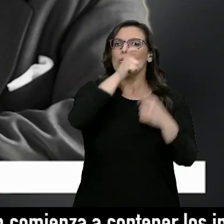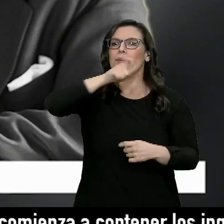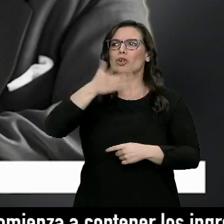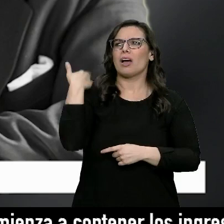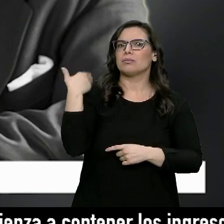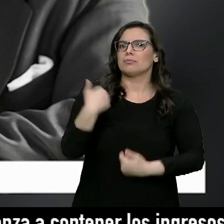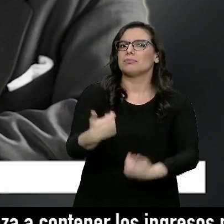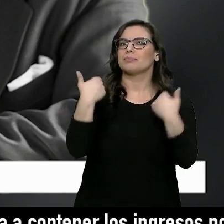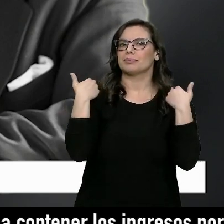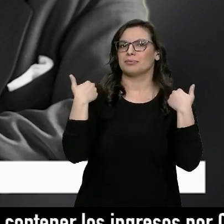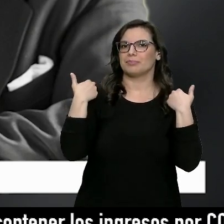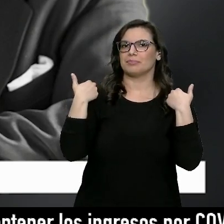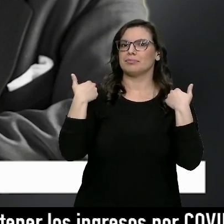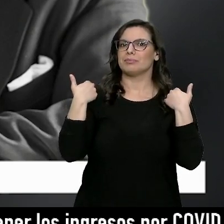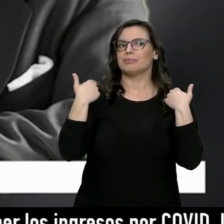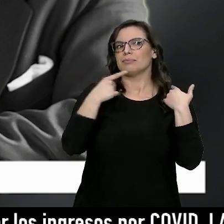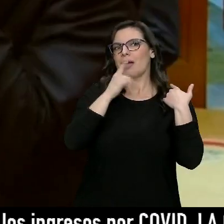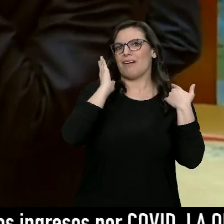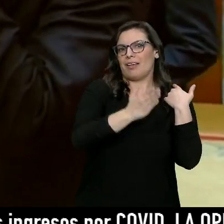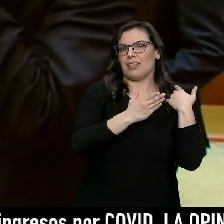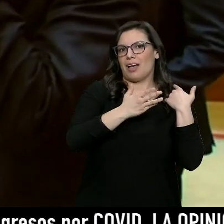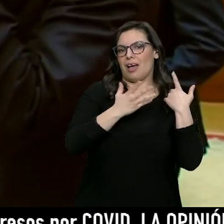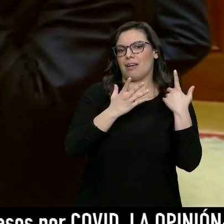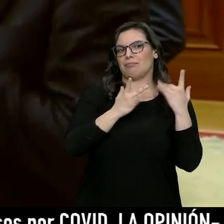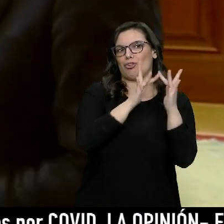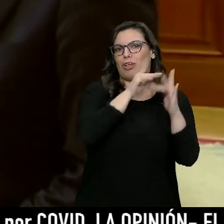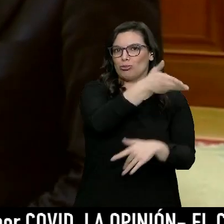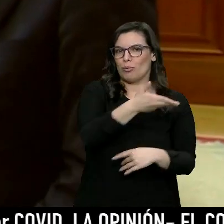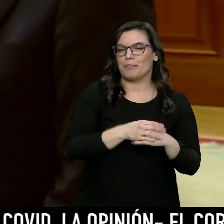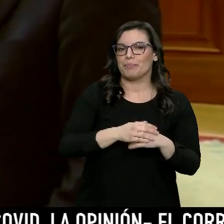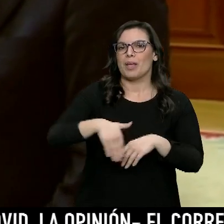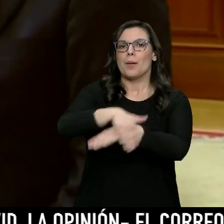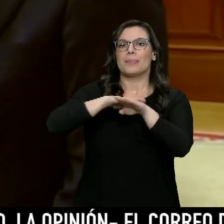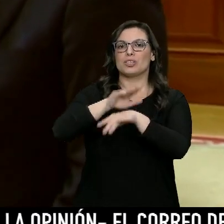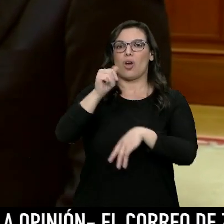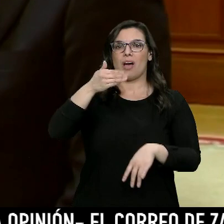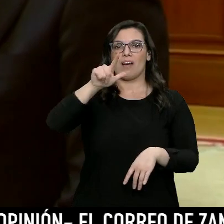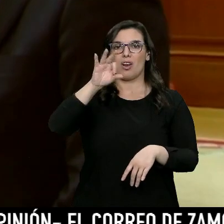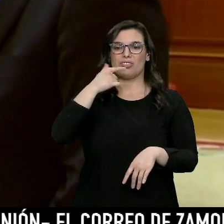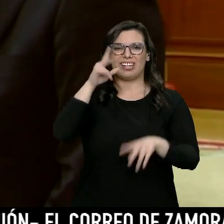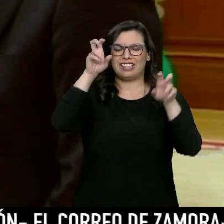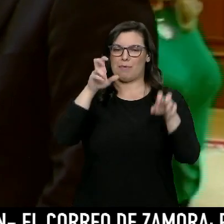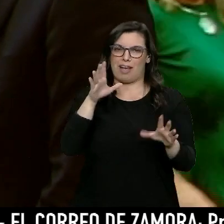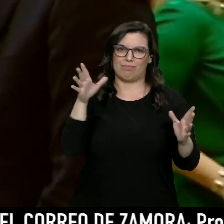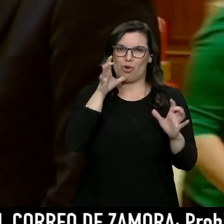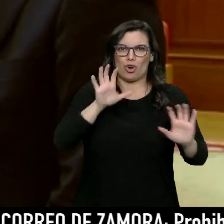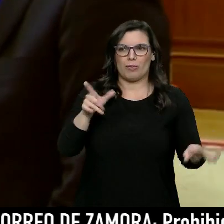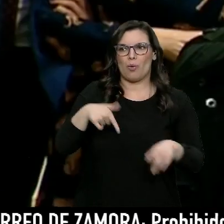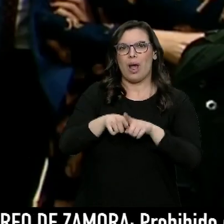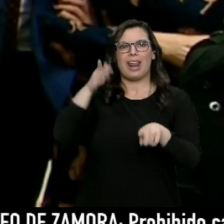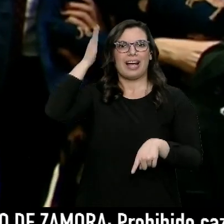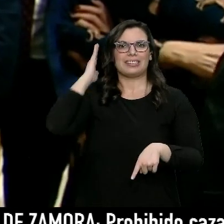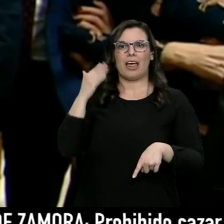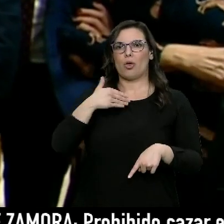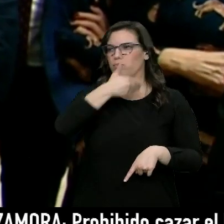su día, bueno, pues se cruzaron en el camino de don Luis. El ministro José Luis Ábalos dice que es un asunto siniestro del que Pablo Casado no puede